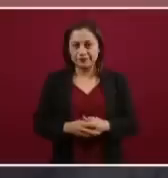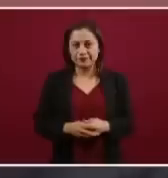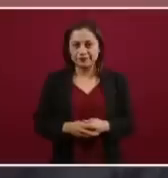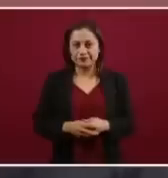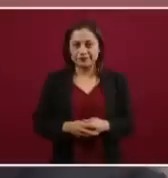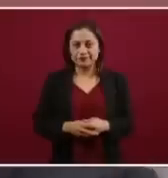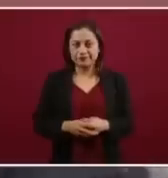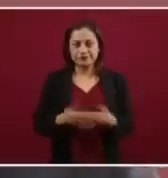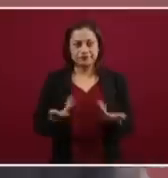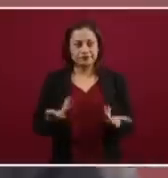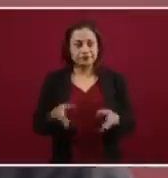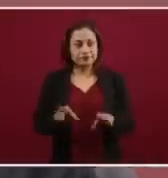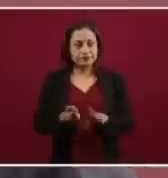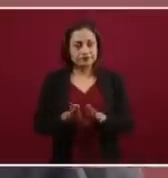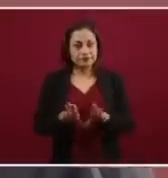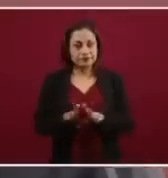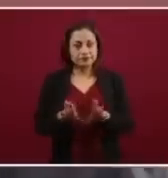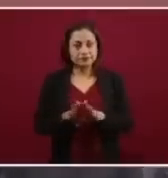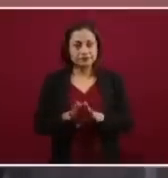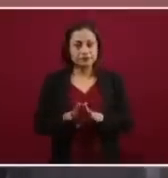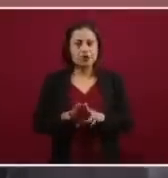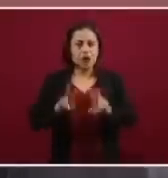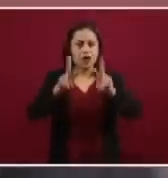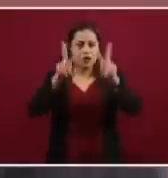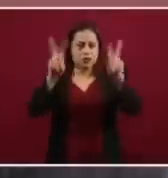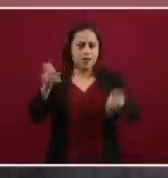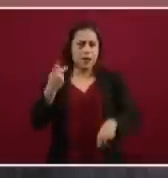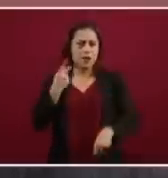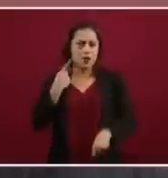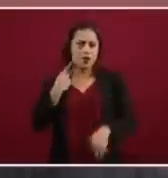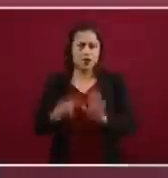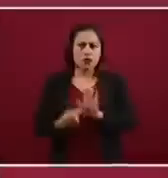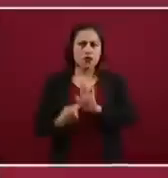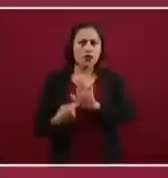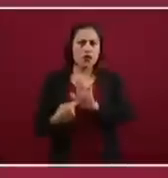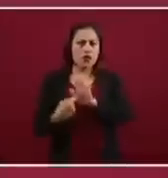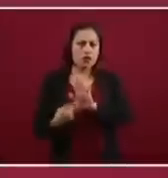ni políticamente ni emocionalmente.